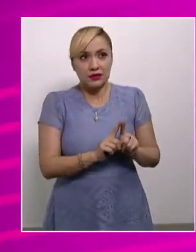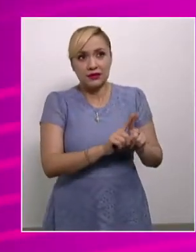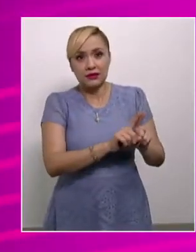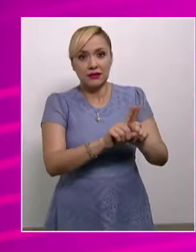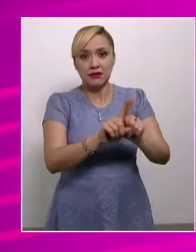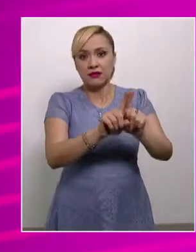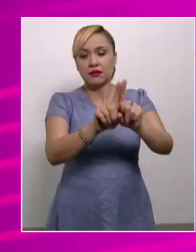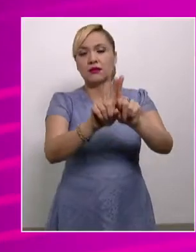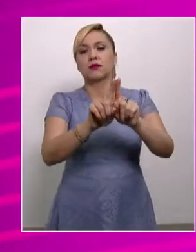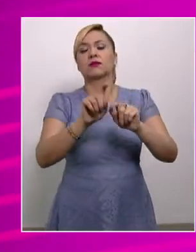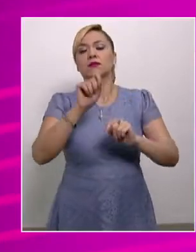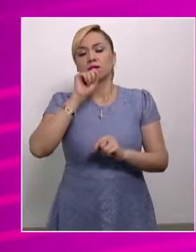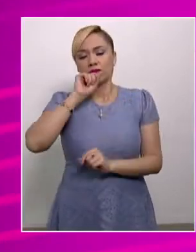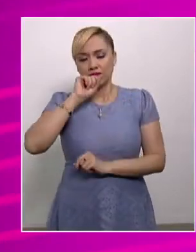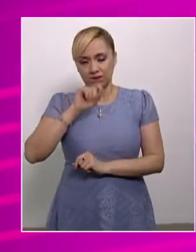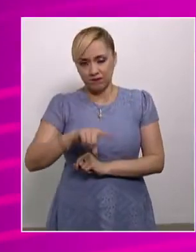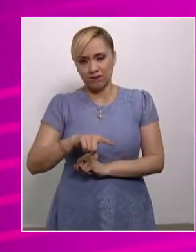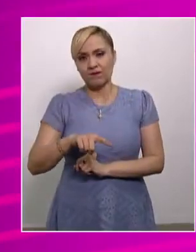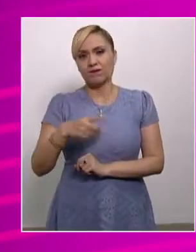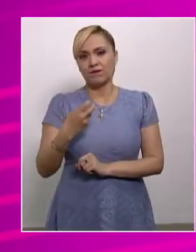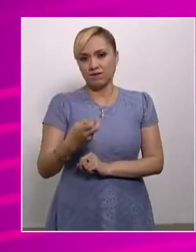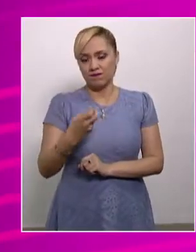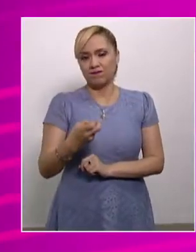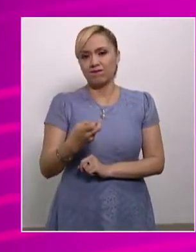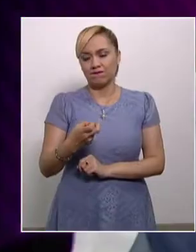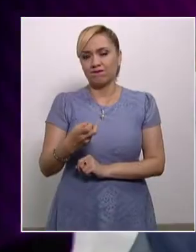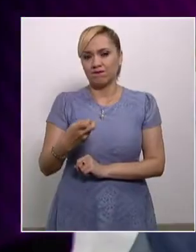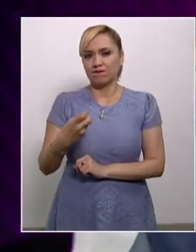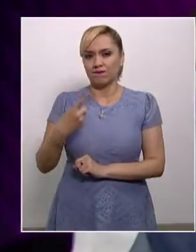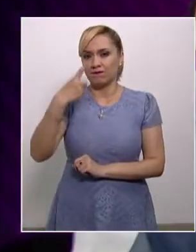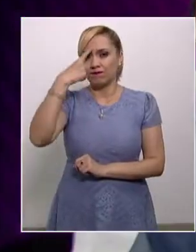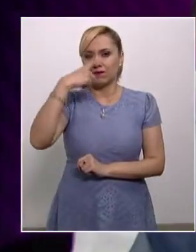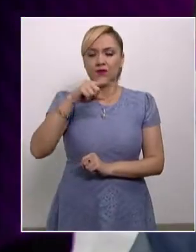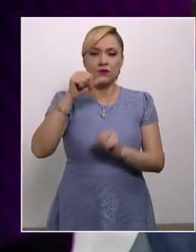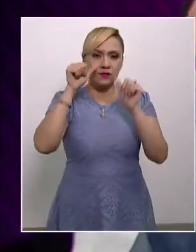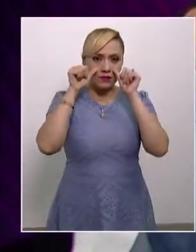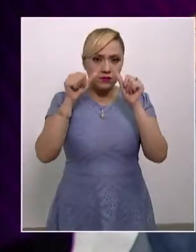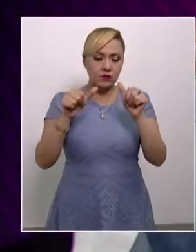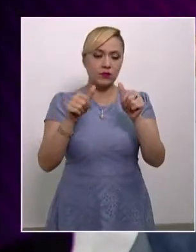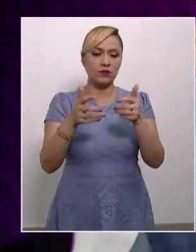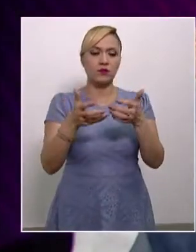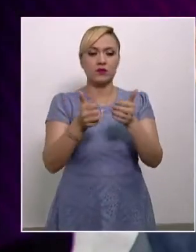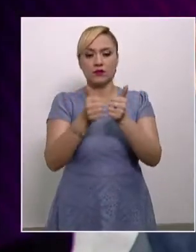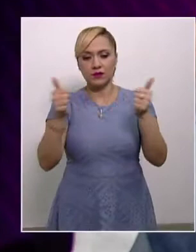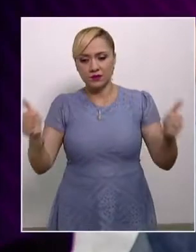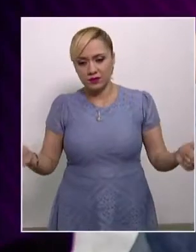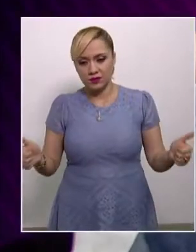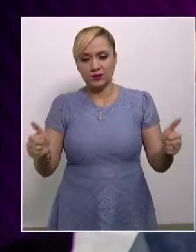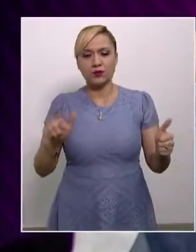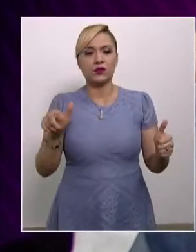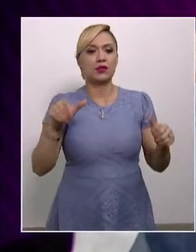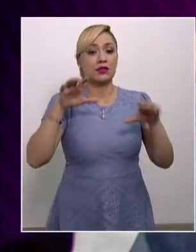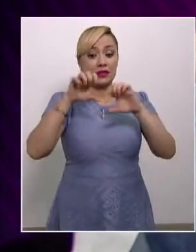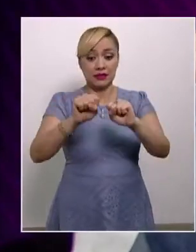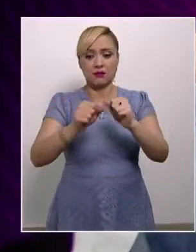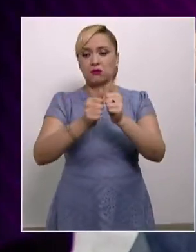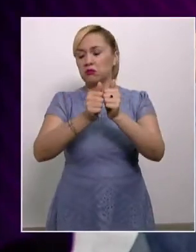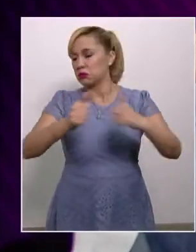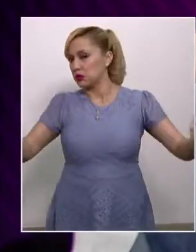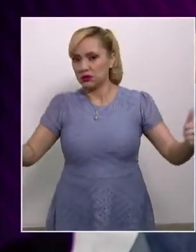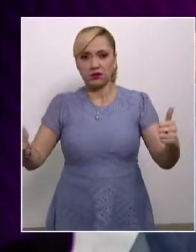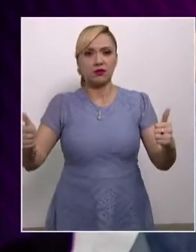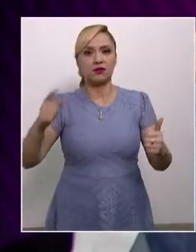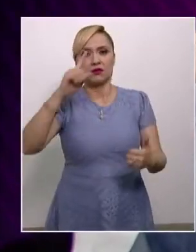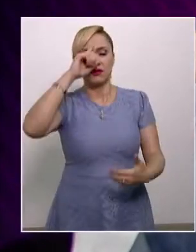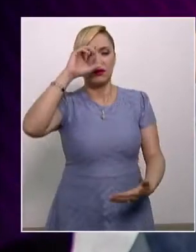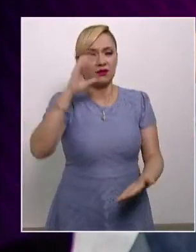y también en esta parte retomando de la atención, que son separados y viene otro trauma y viene otros tiempos en cuanto